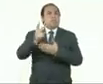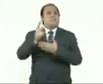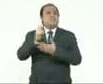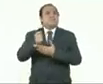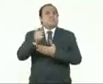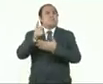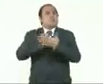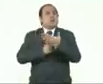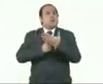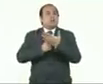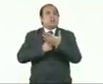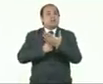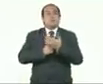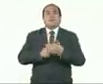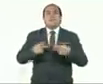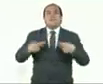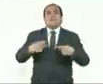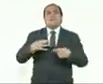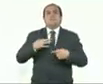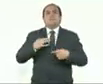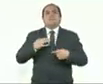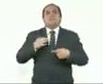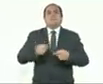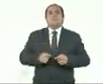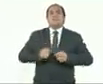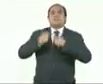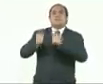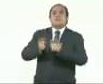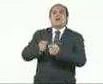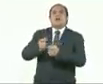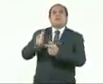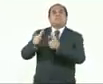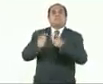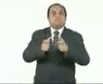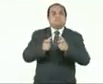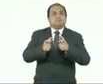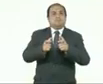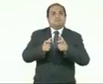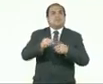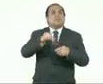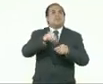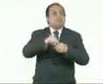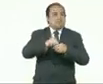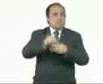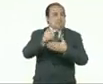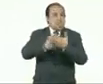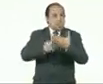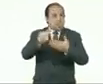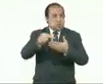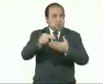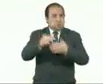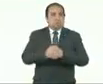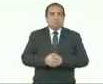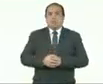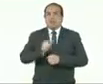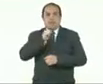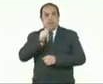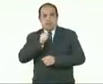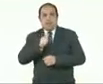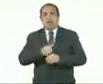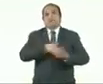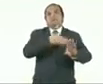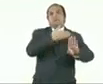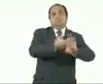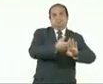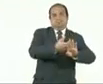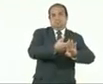de entrega voluntaria de armas. Es un programa anónimo, no criminaliza a nadie.